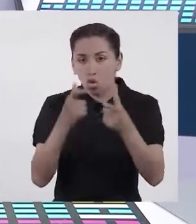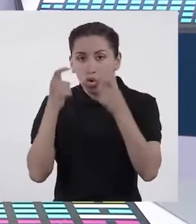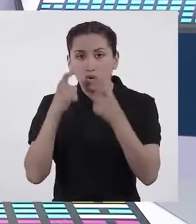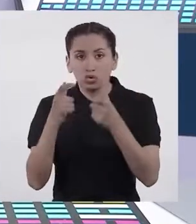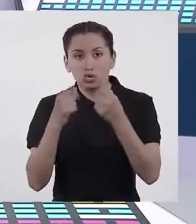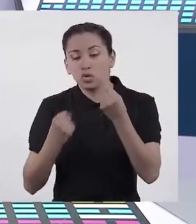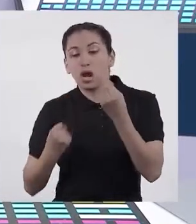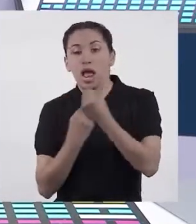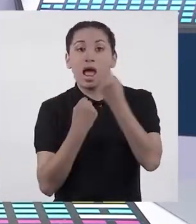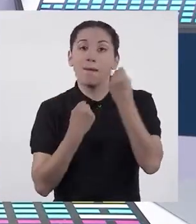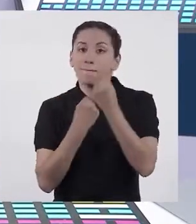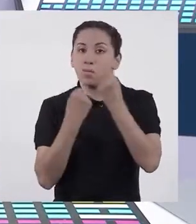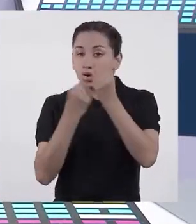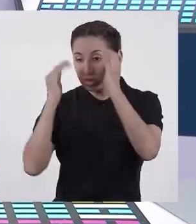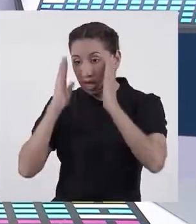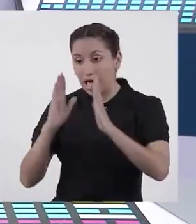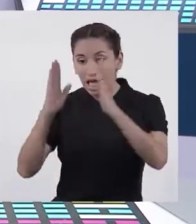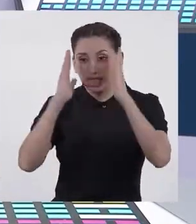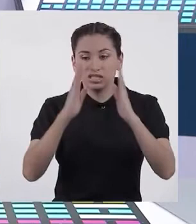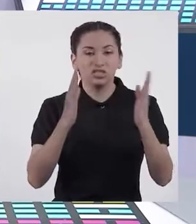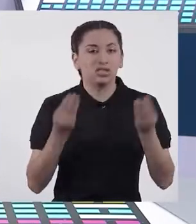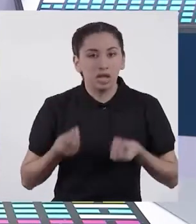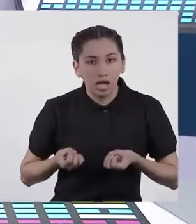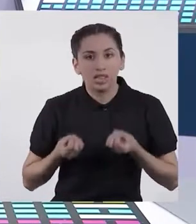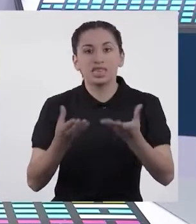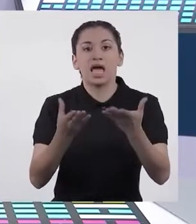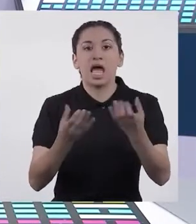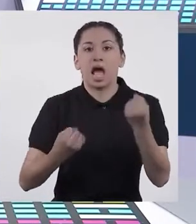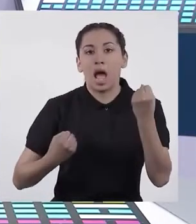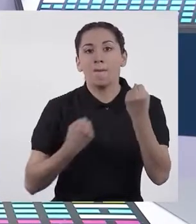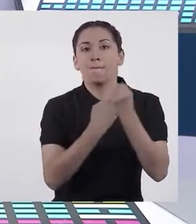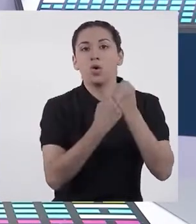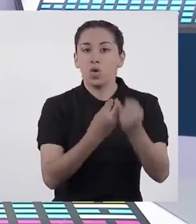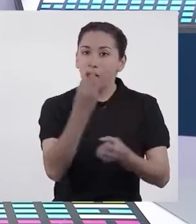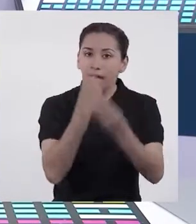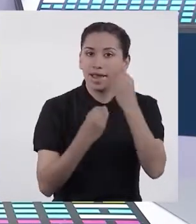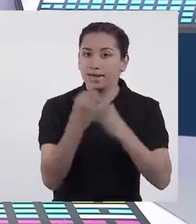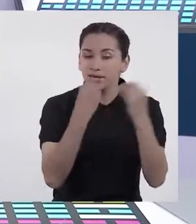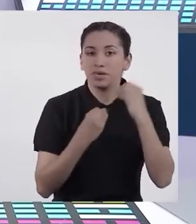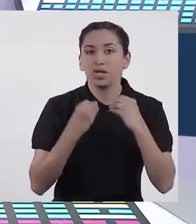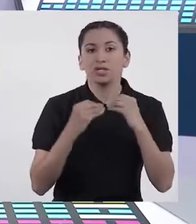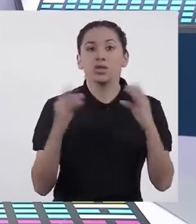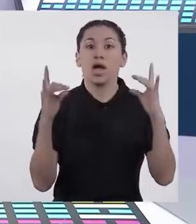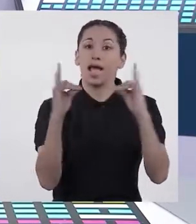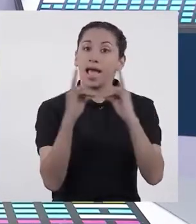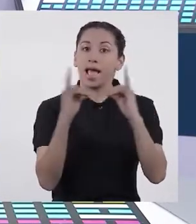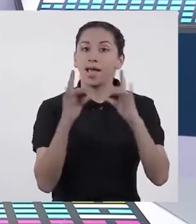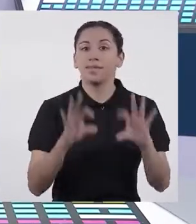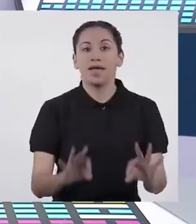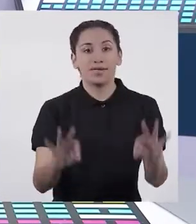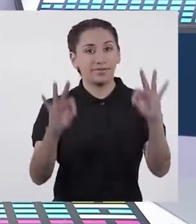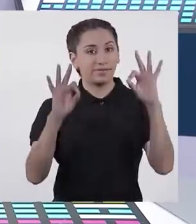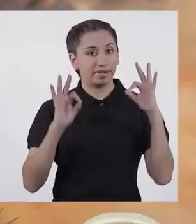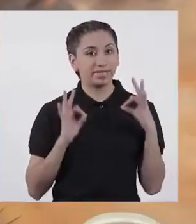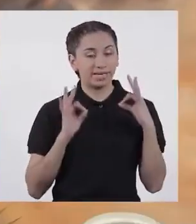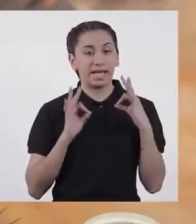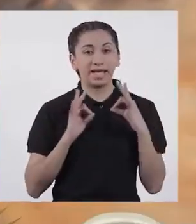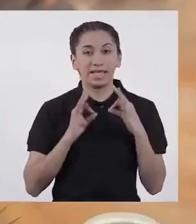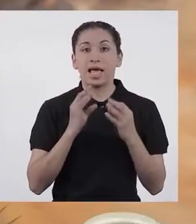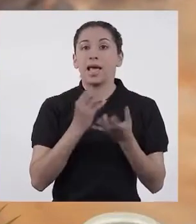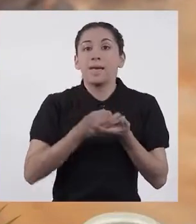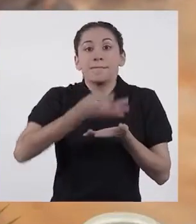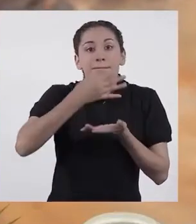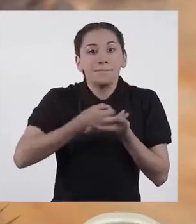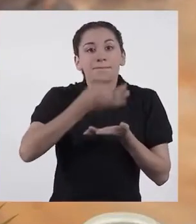monitoreo y la atención con alimentos, camas, frazadas y medicina. Me